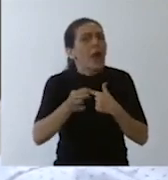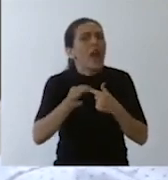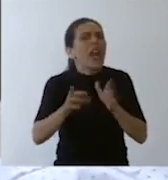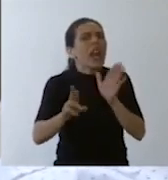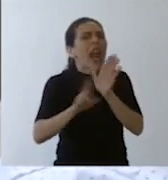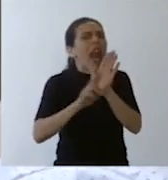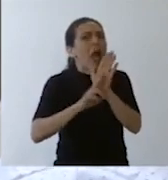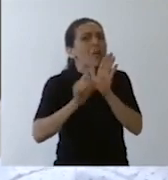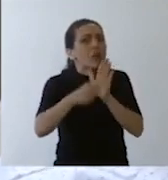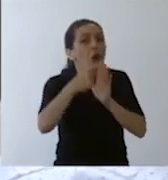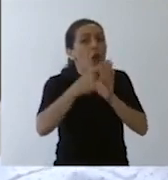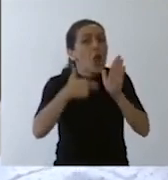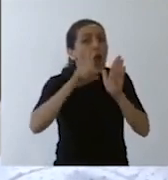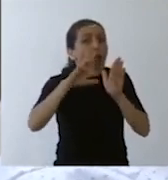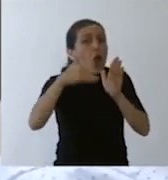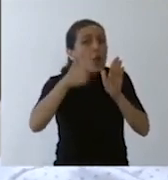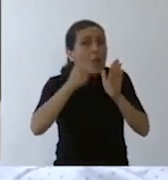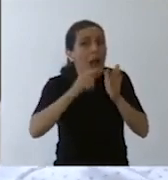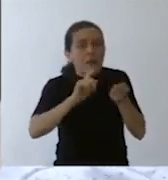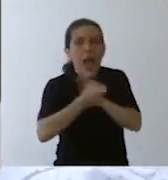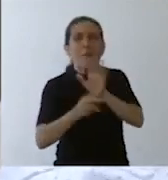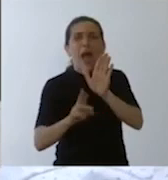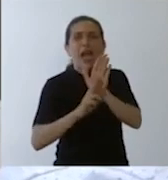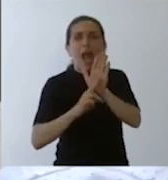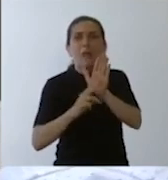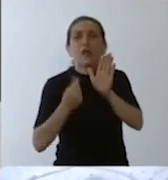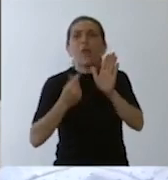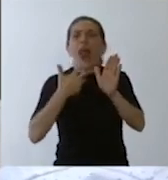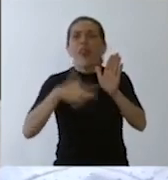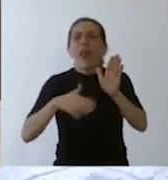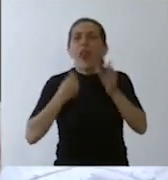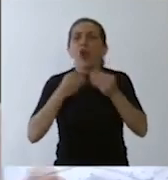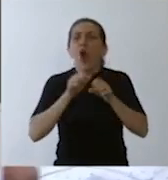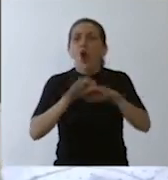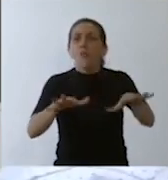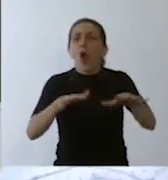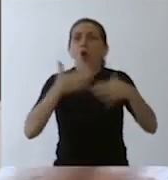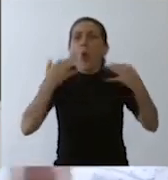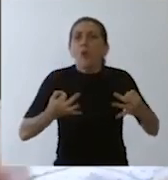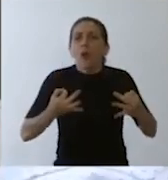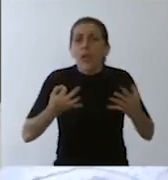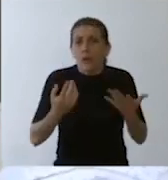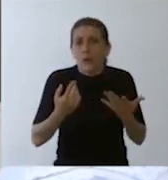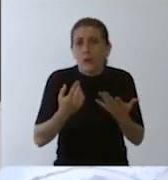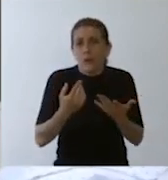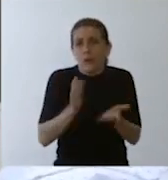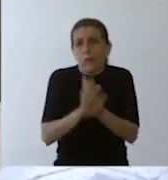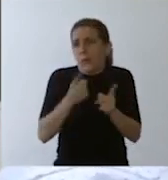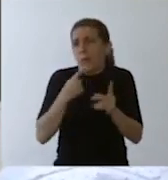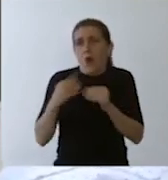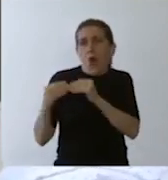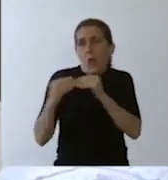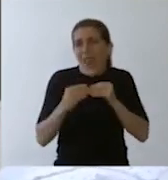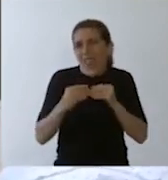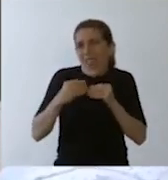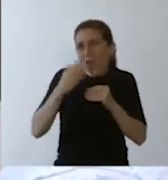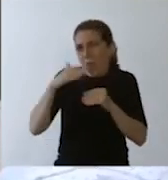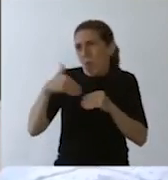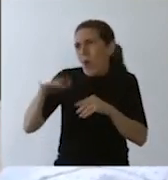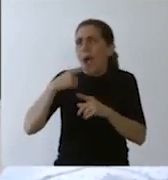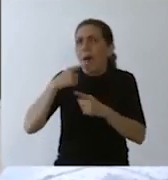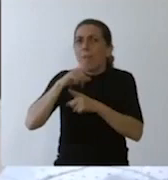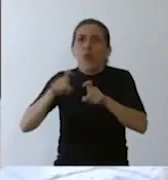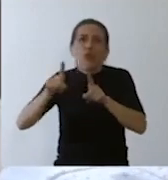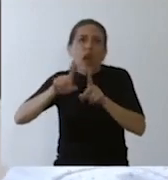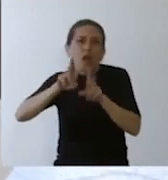de la norma para poder entender de qué manera aplicarla en casos muy concretos? Voy a citar solamente uno, entiendo que mis colegas después van a preguntar por otros